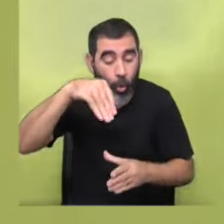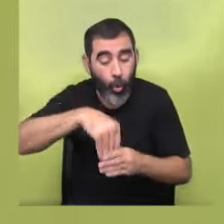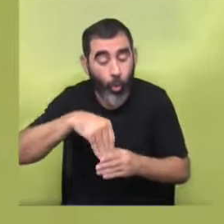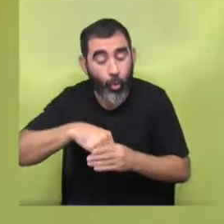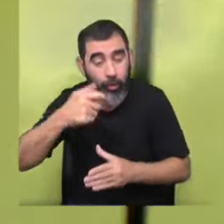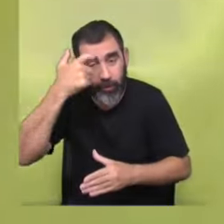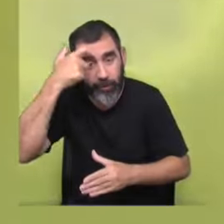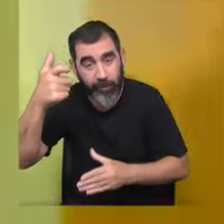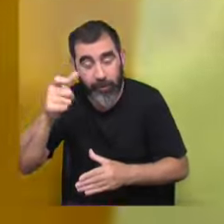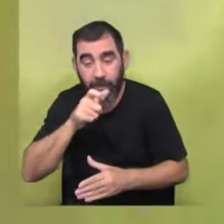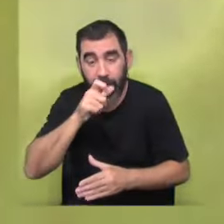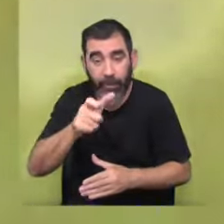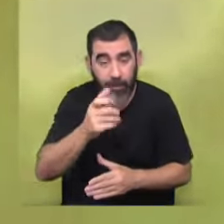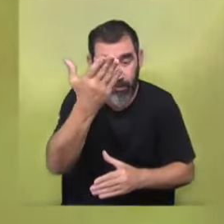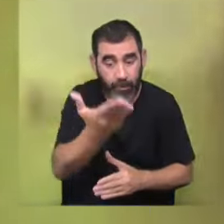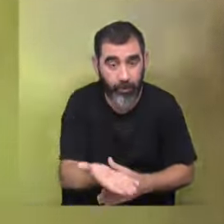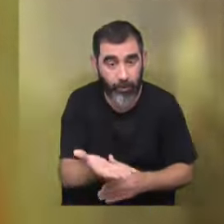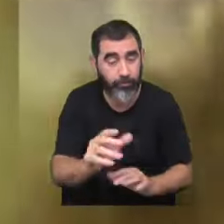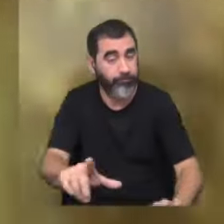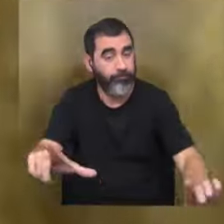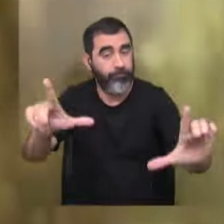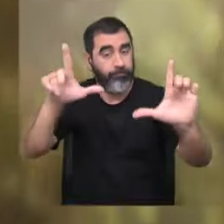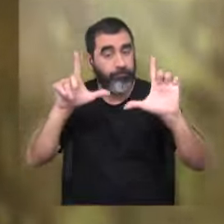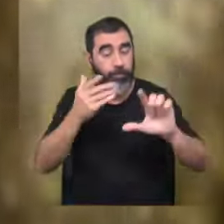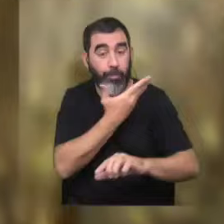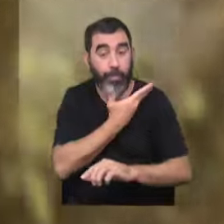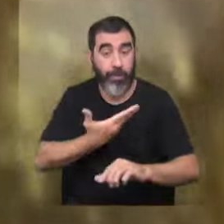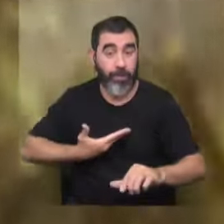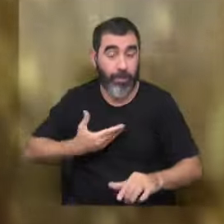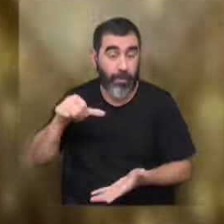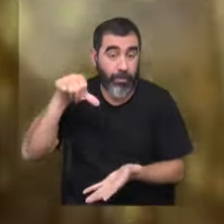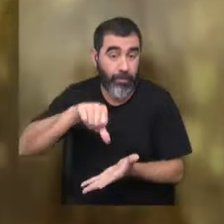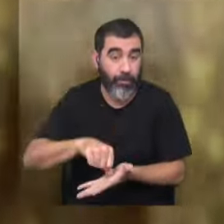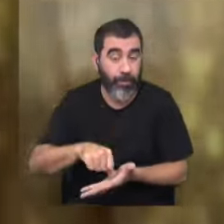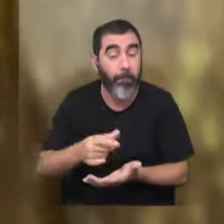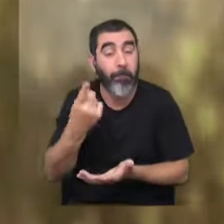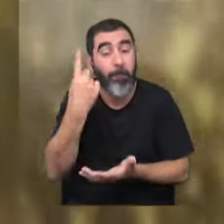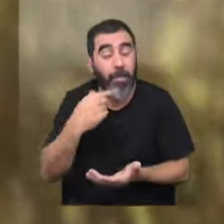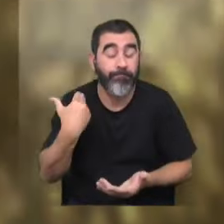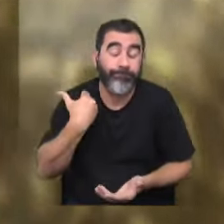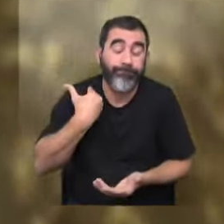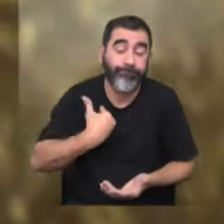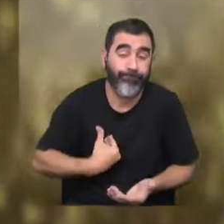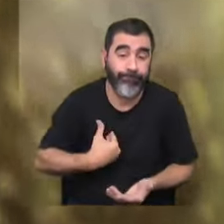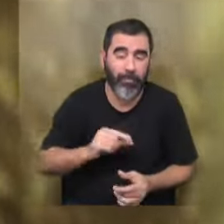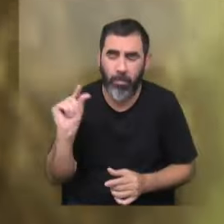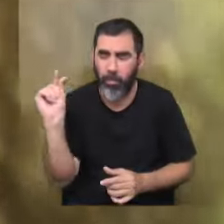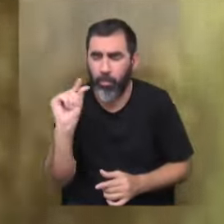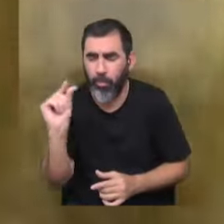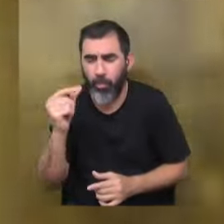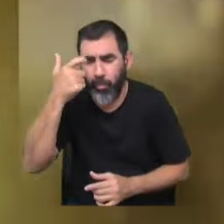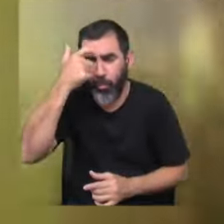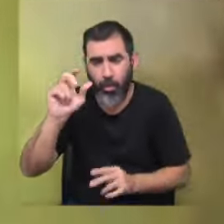sentido en las palabras de quienes se postulan para presidir el país. El tema es que lamentablemente hemos visto muy poco y nos